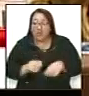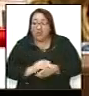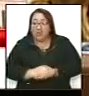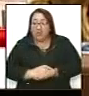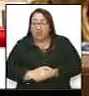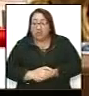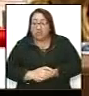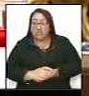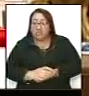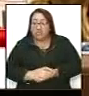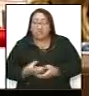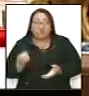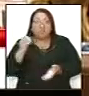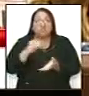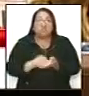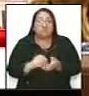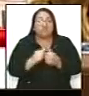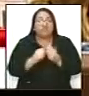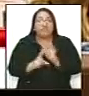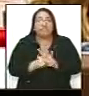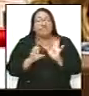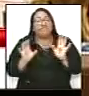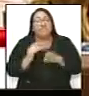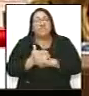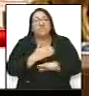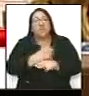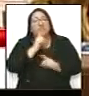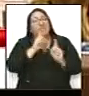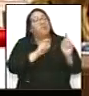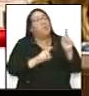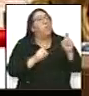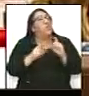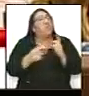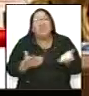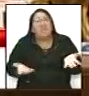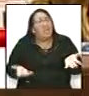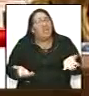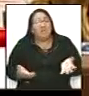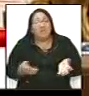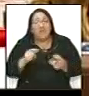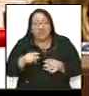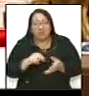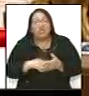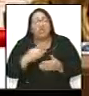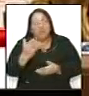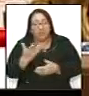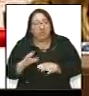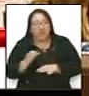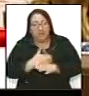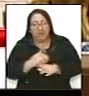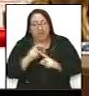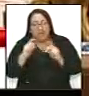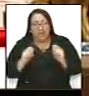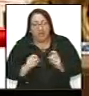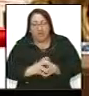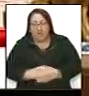se ha impuesto, ¿no? Se ha impuesto la ley sin antes haber coordinado con la UNAP. Y eso es el reclamo que han hecho ante el